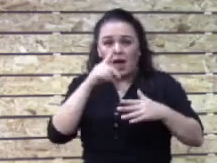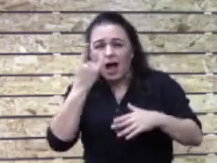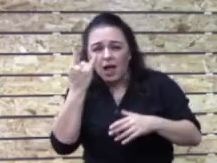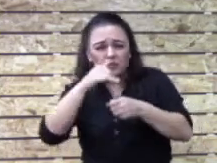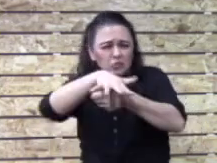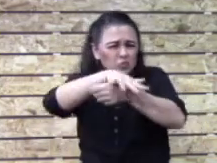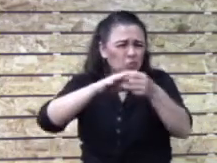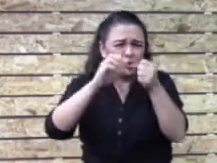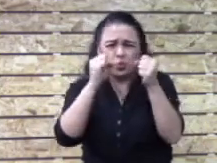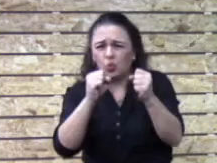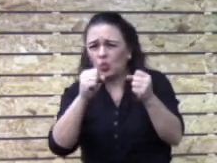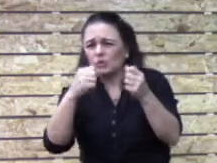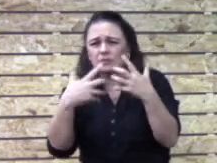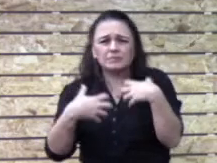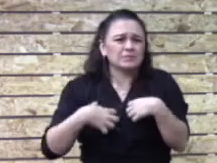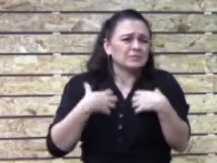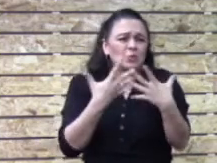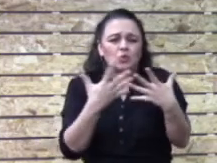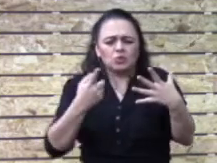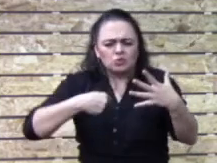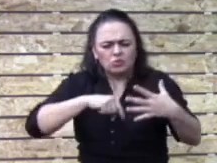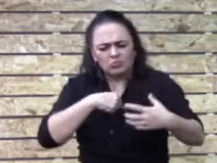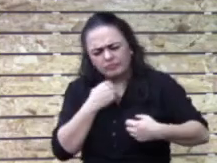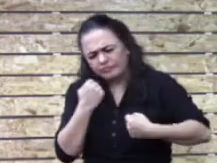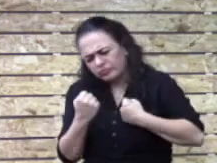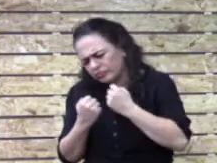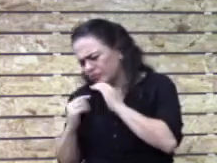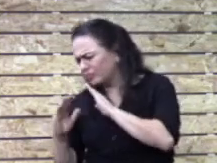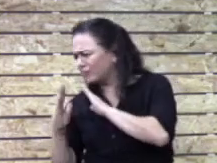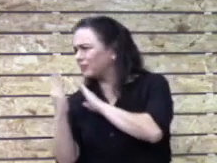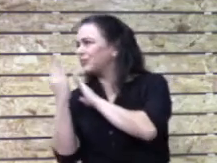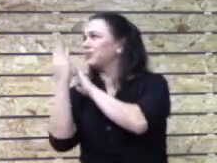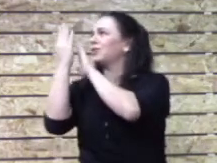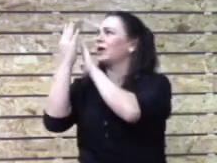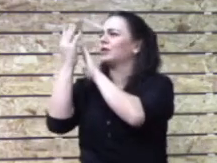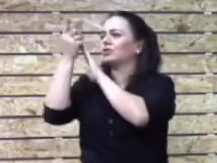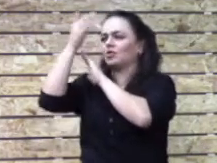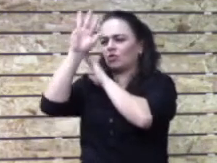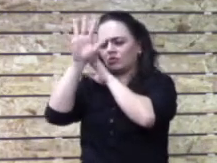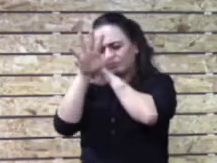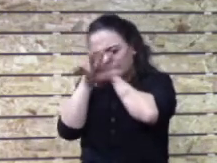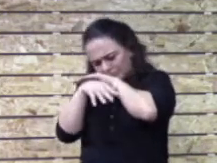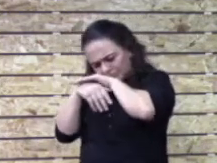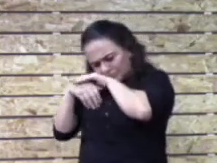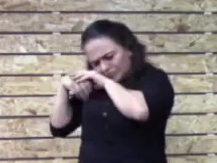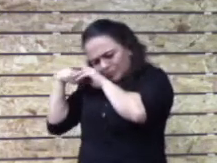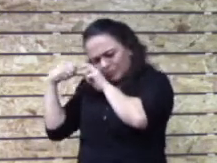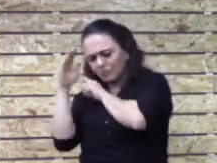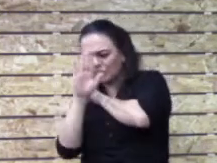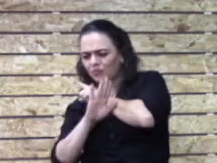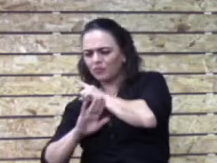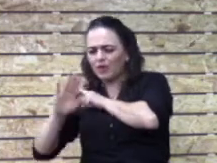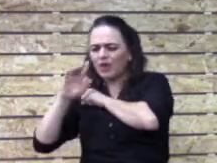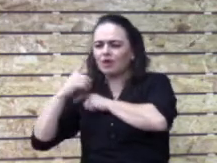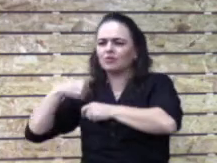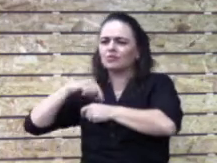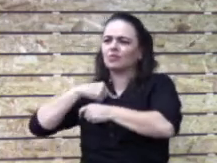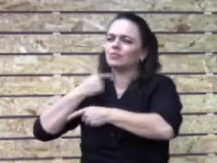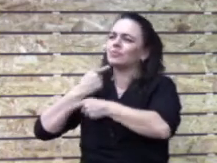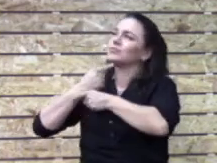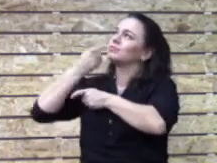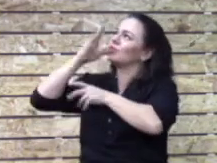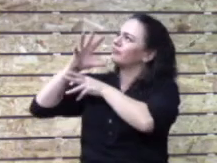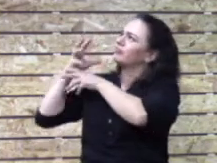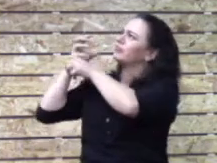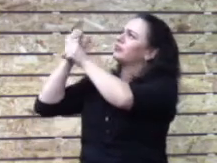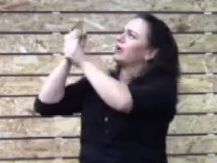justos. A Él correrán los justos, y guardados, cuidados, amados, protegidos serán. 4